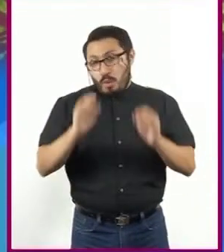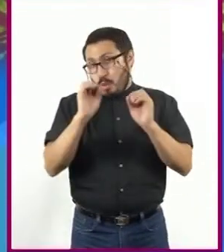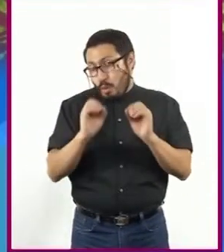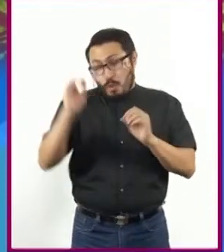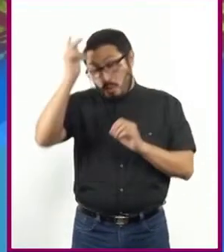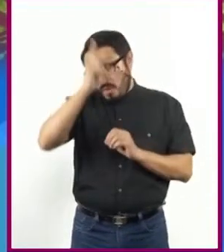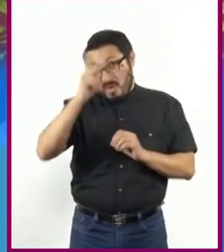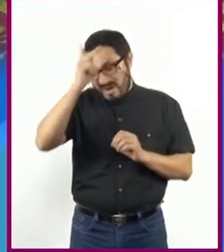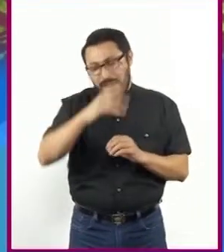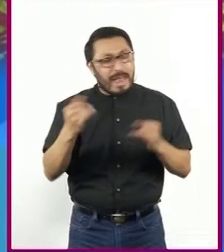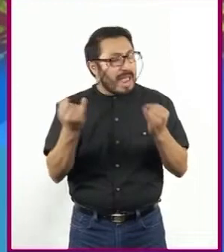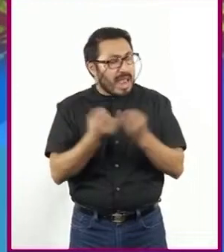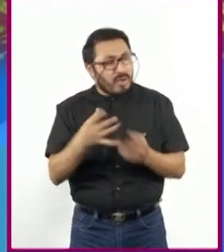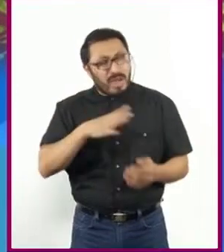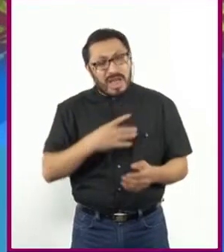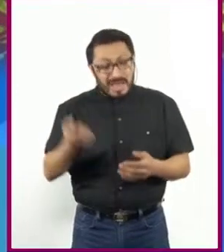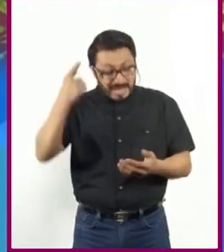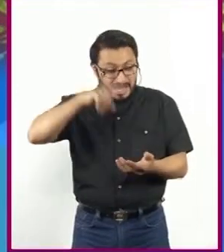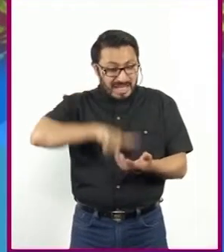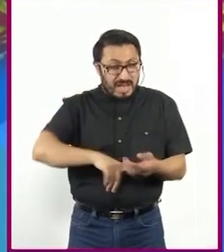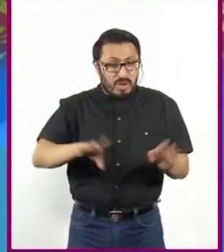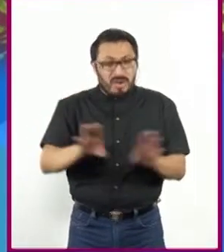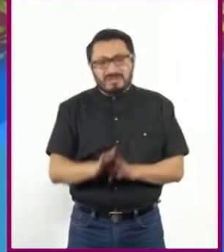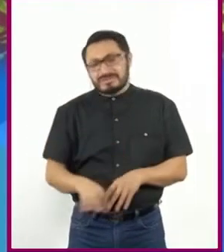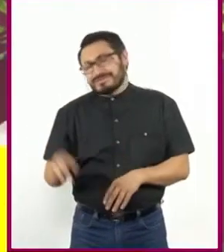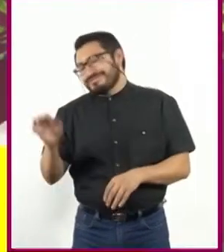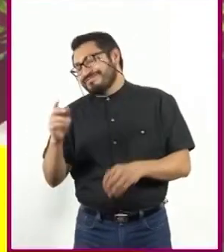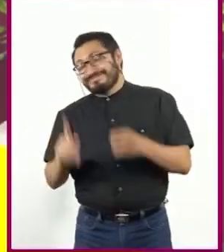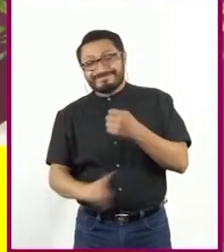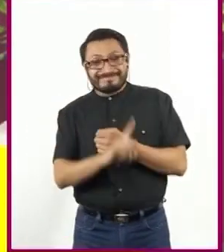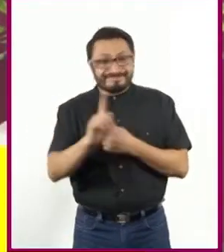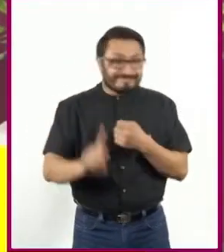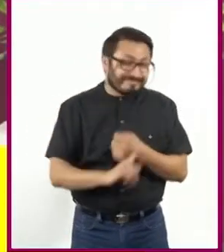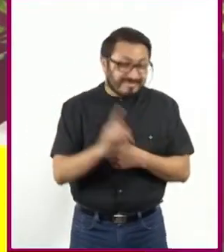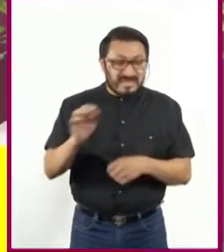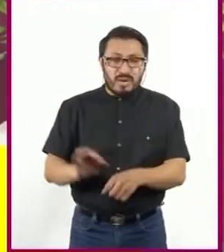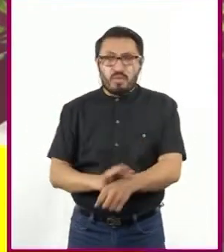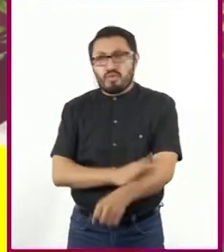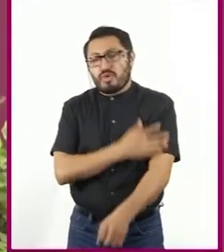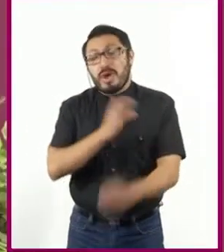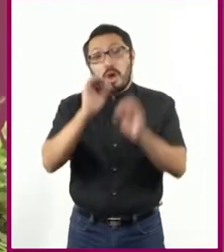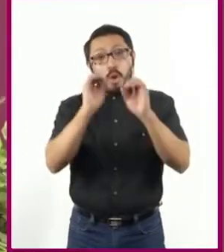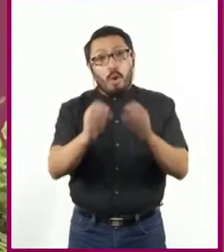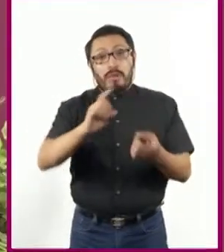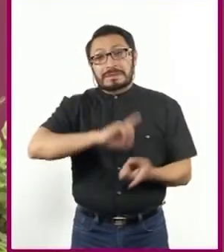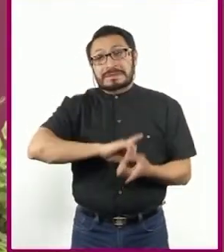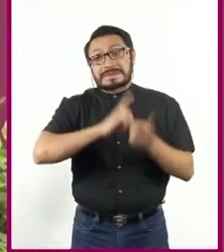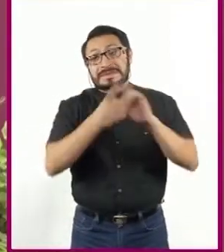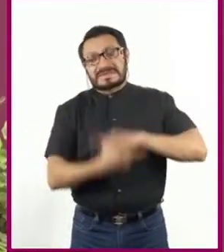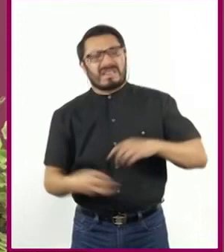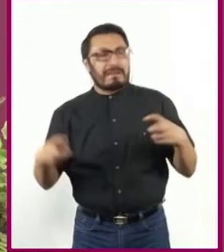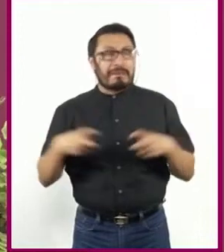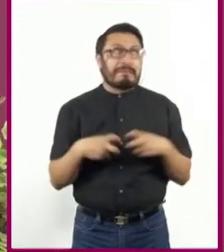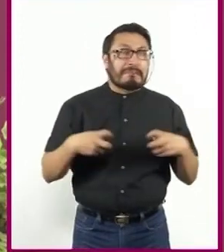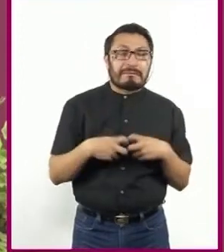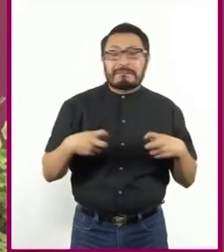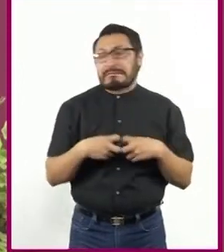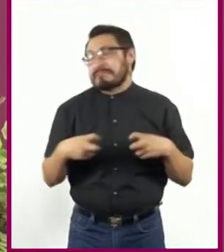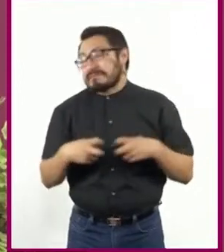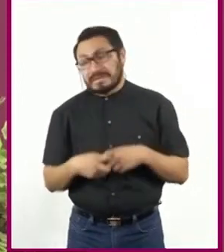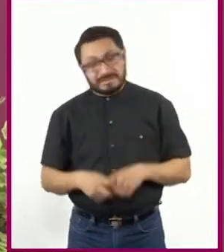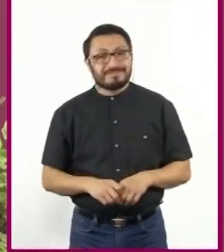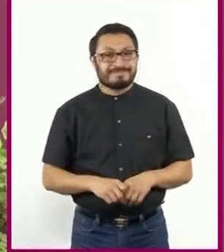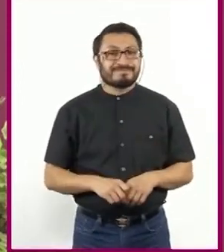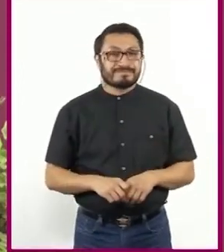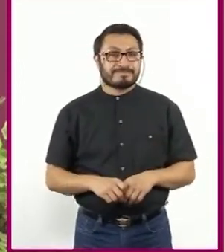psicológica, se padecen afectaciones emocionales como ansiedad o depresión. Otra consecuencia de la violencia se